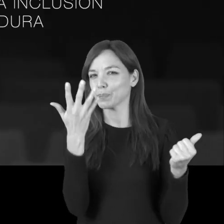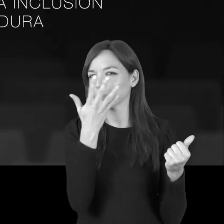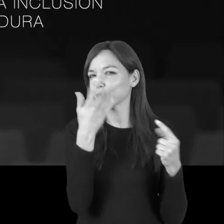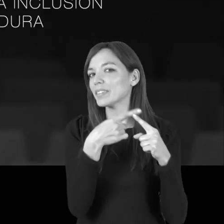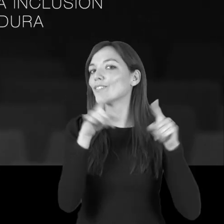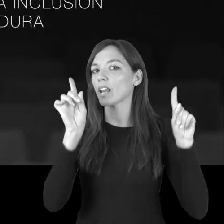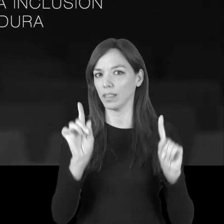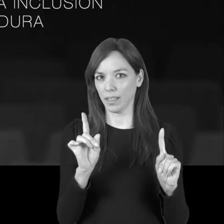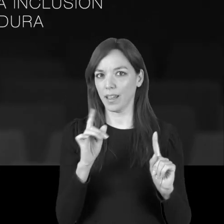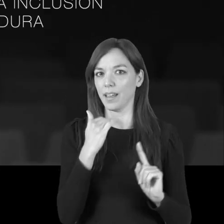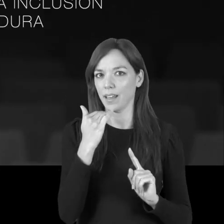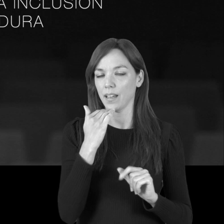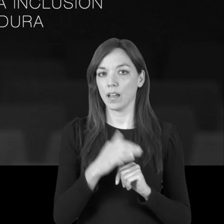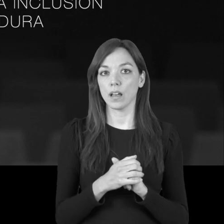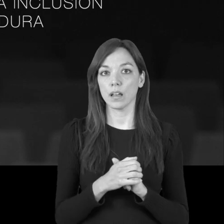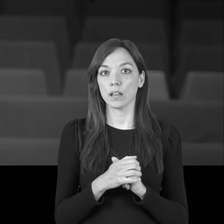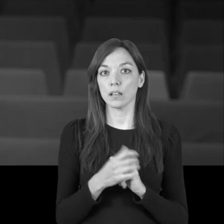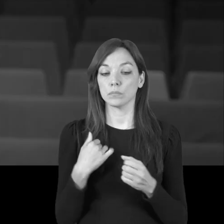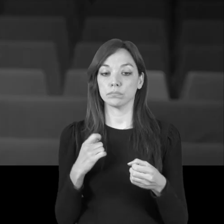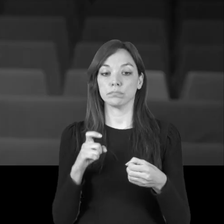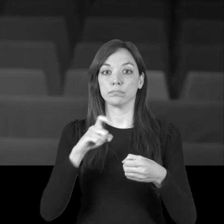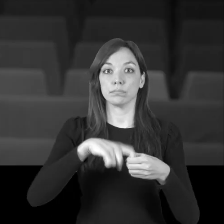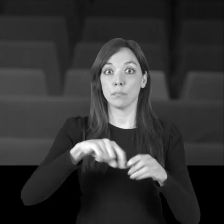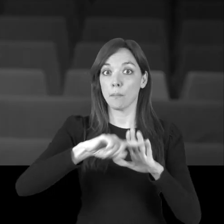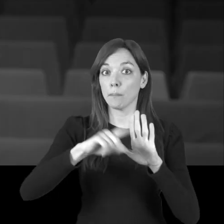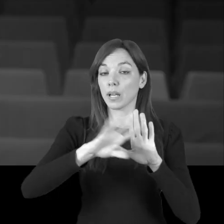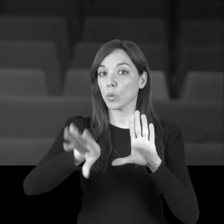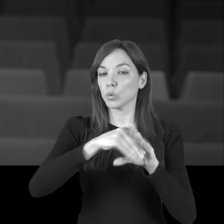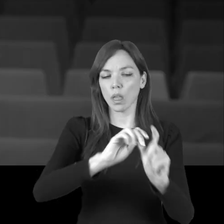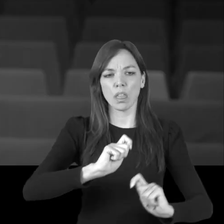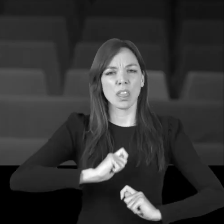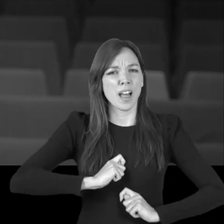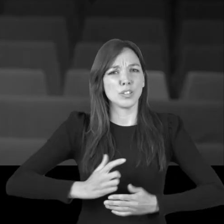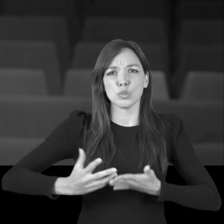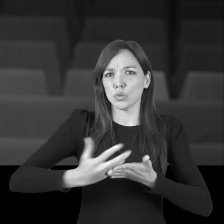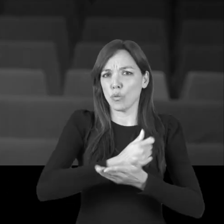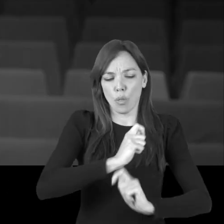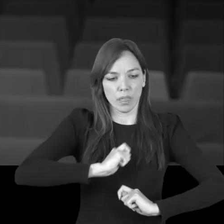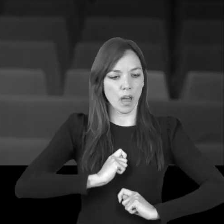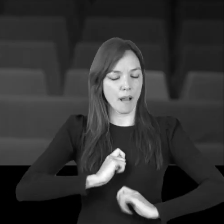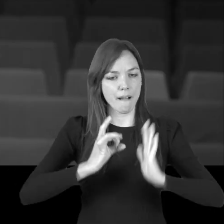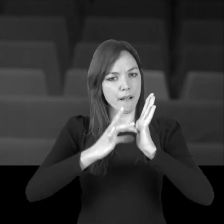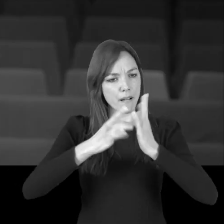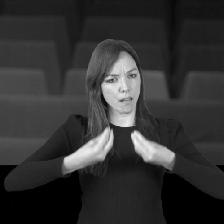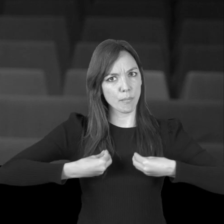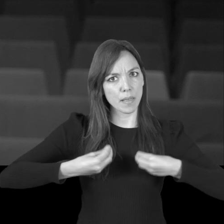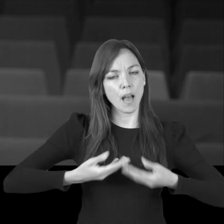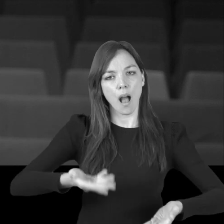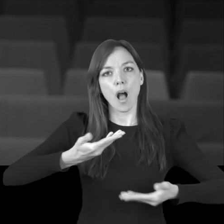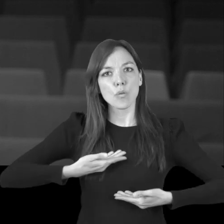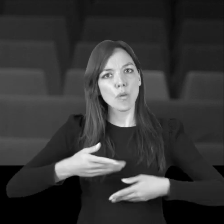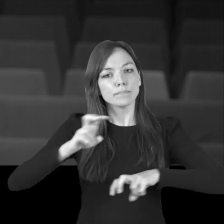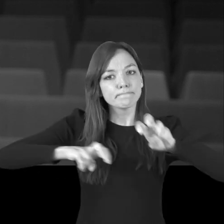como algo raro, algo diferente. Meterte en plena inclusión pues, te da todo, calidad de